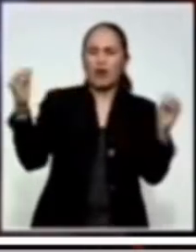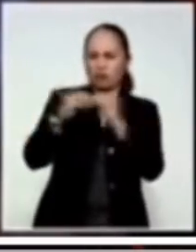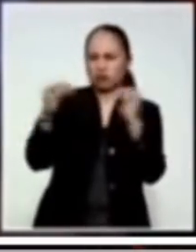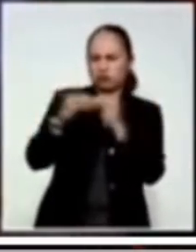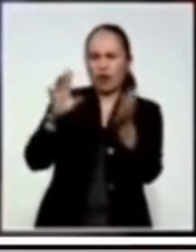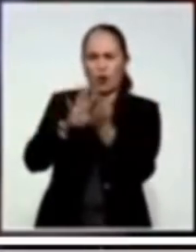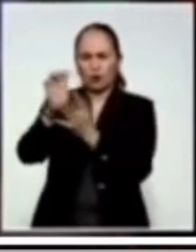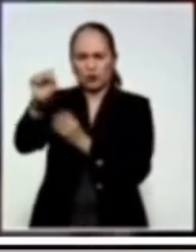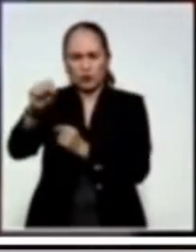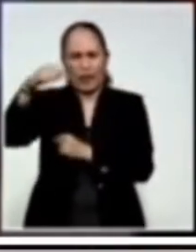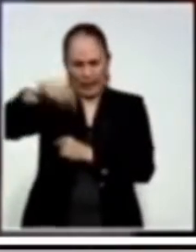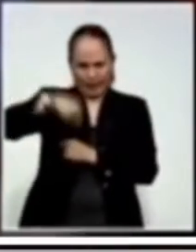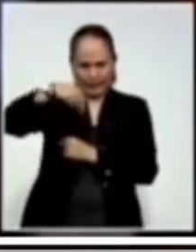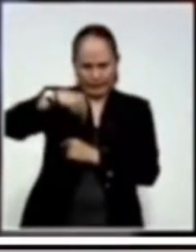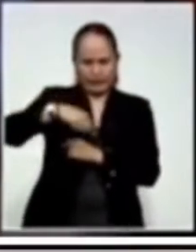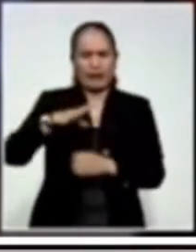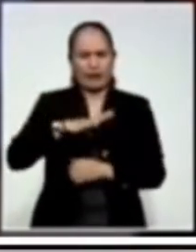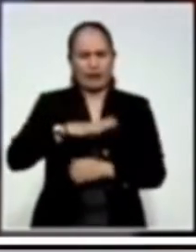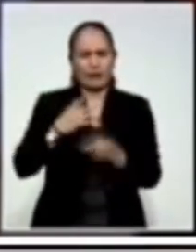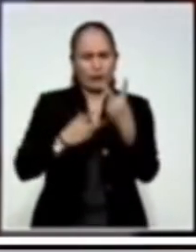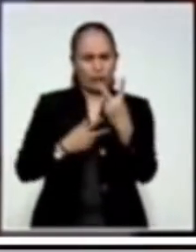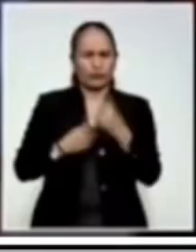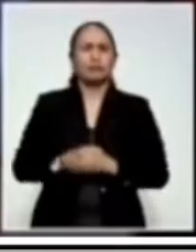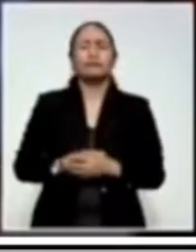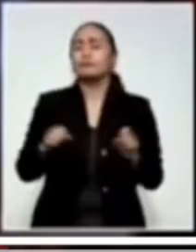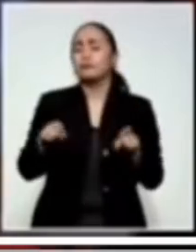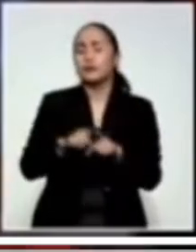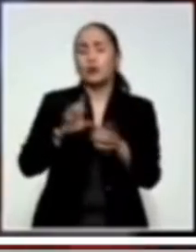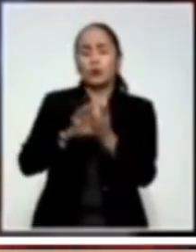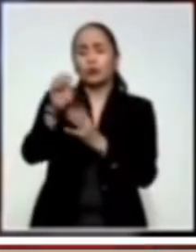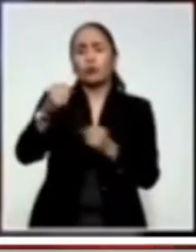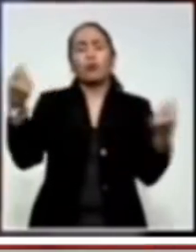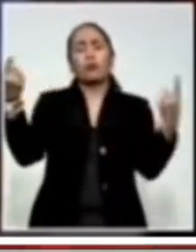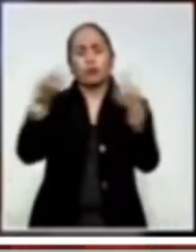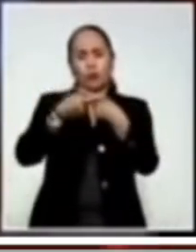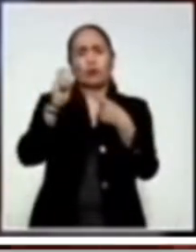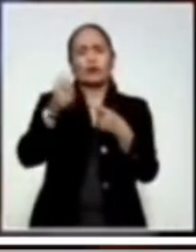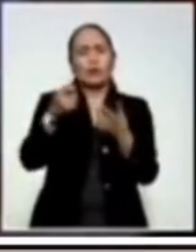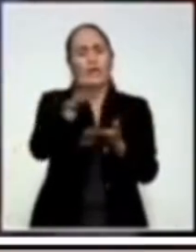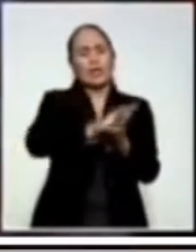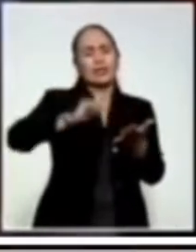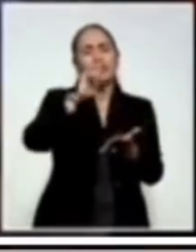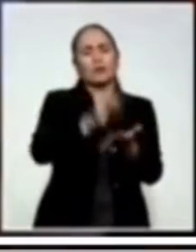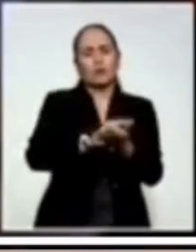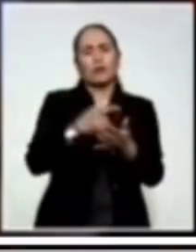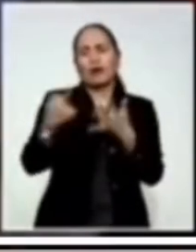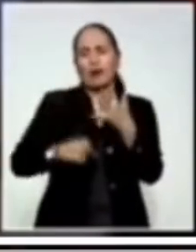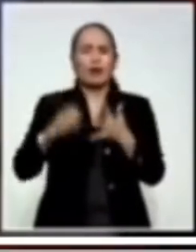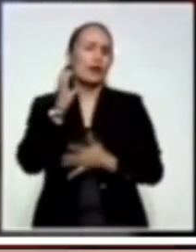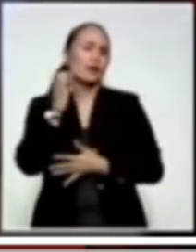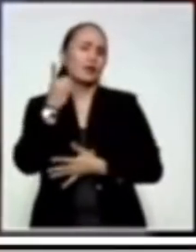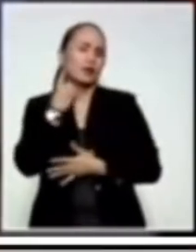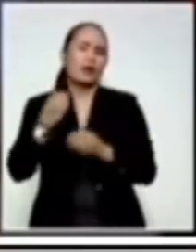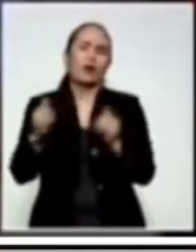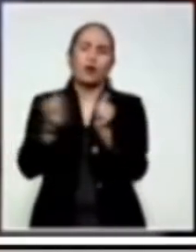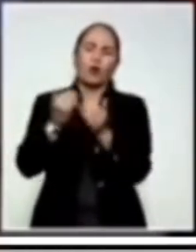constitucionales aquí en la Corte. También hay varias acciones de inconstitucionalidad por parte de la legislatura actual en contra de la legislatura